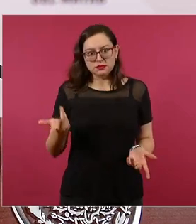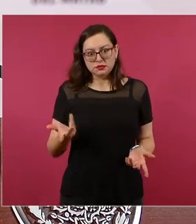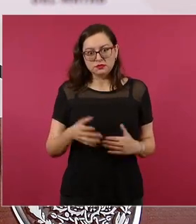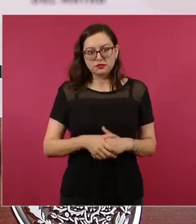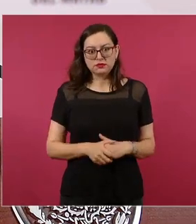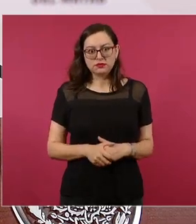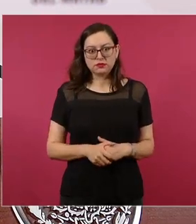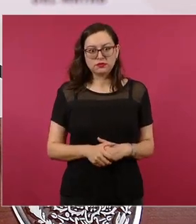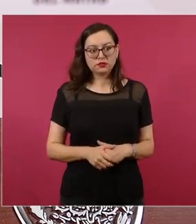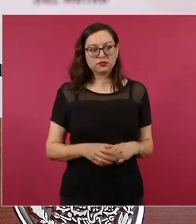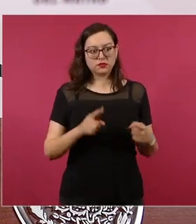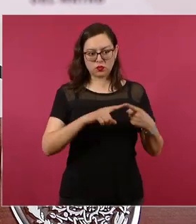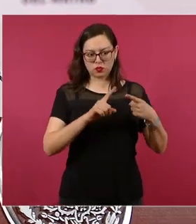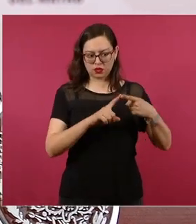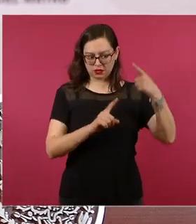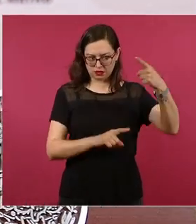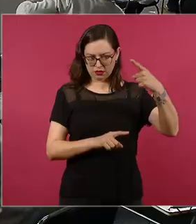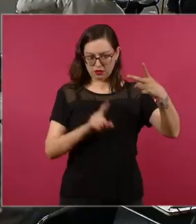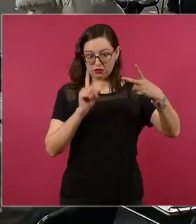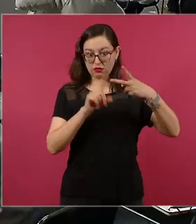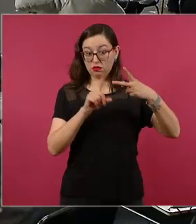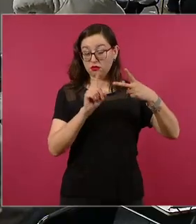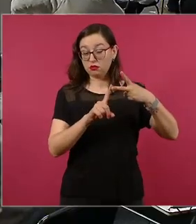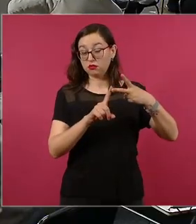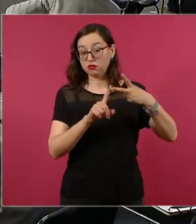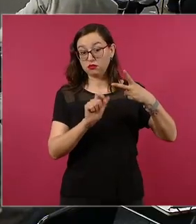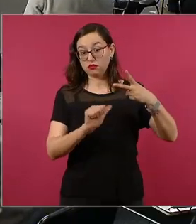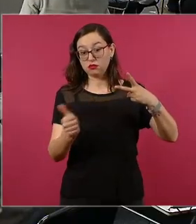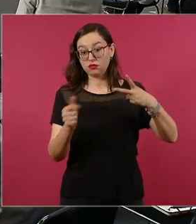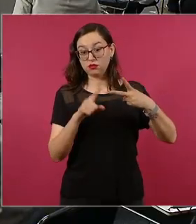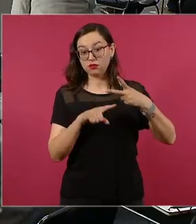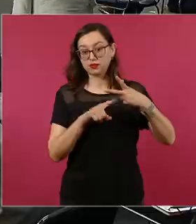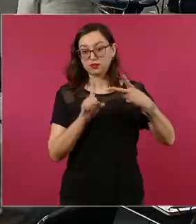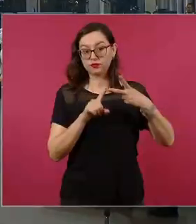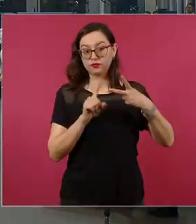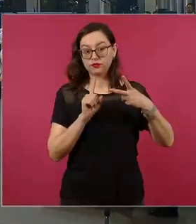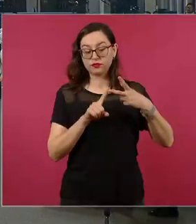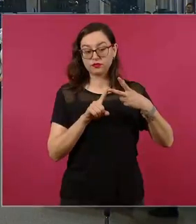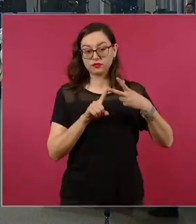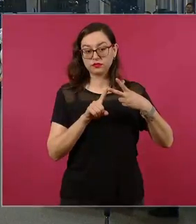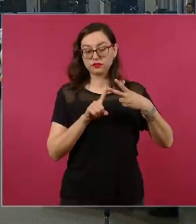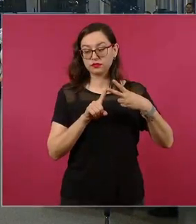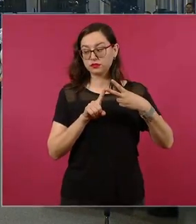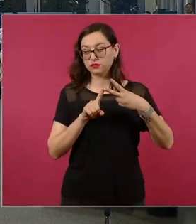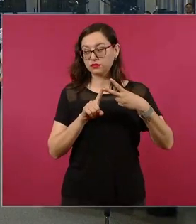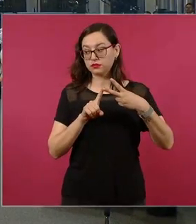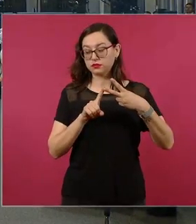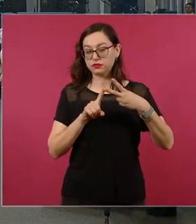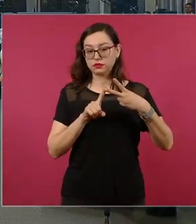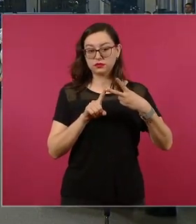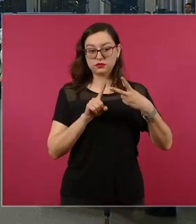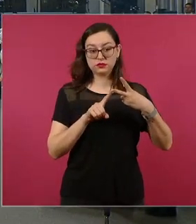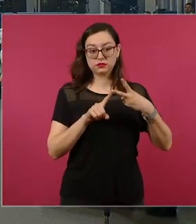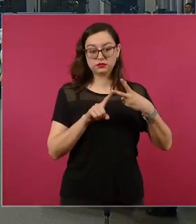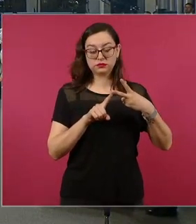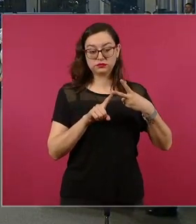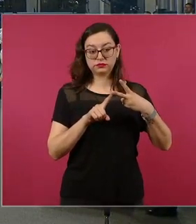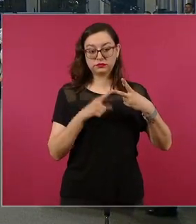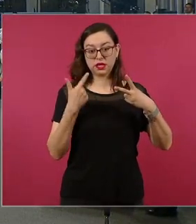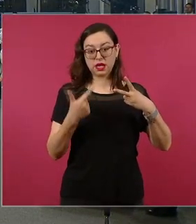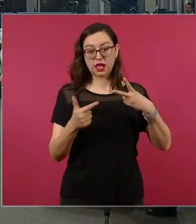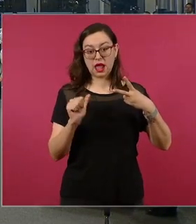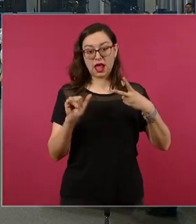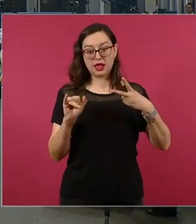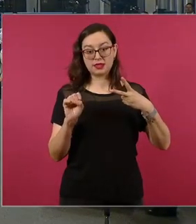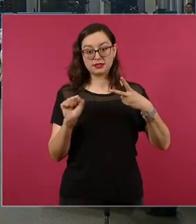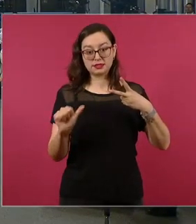Massey Caller y la otra, la de… No, la de GEAISA o qué. ¿Eh? ¿GEAISA o cuál? GEAISA,